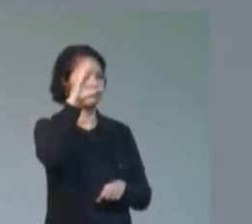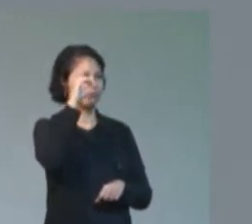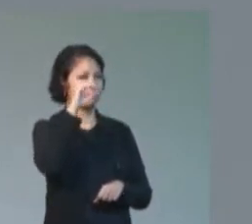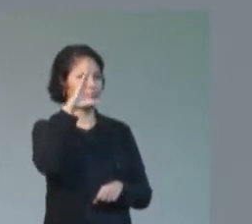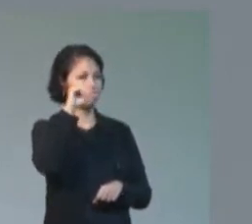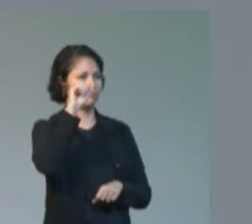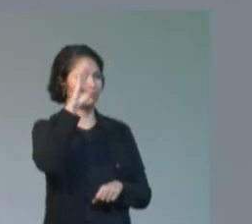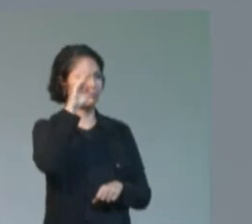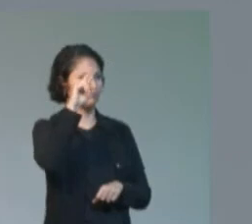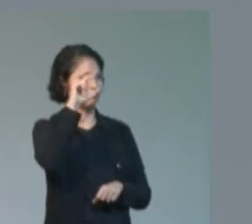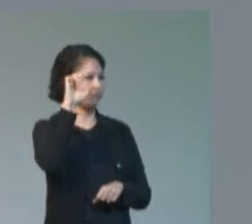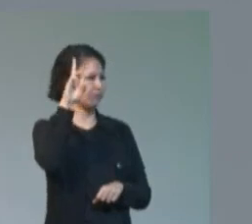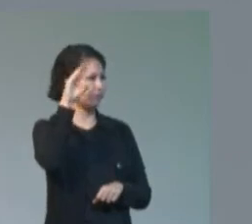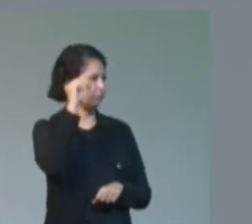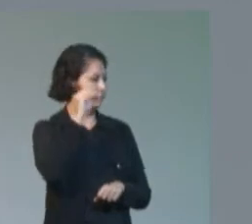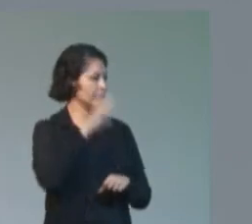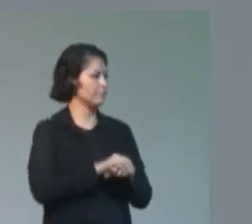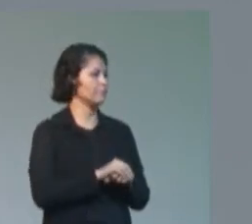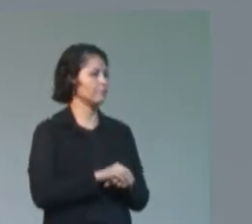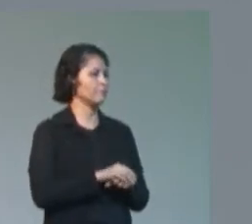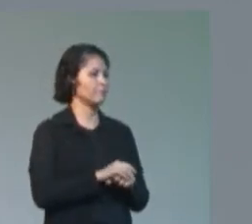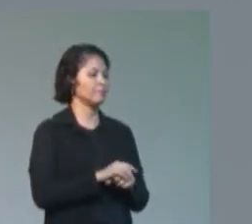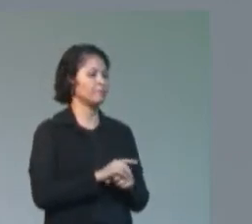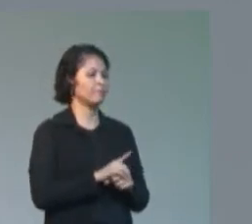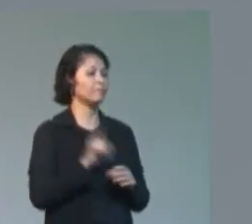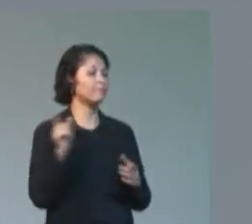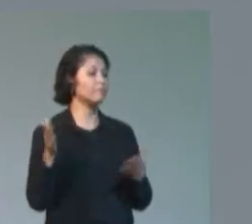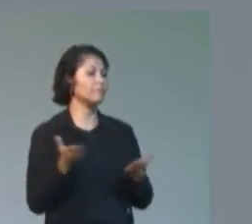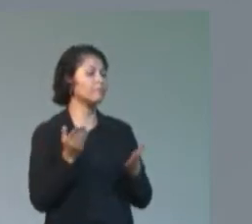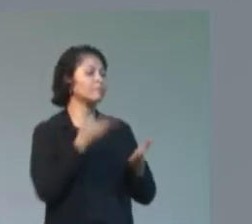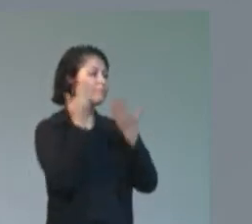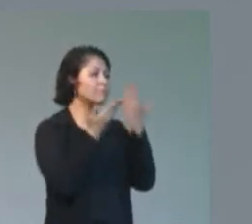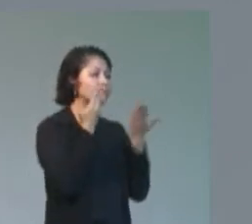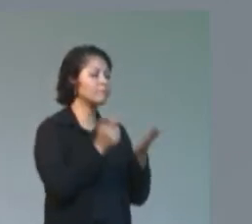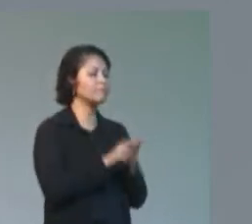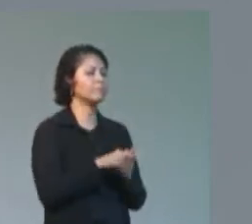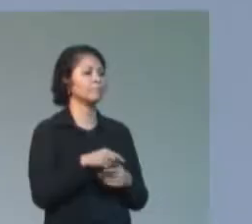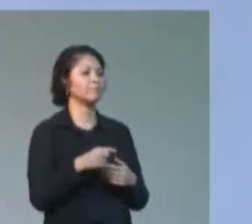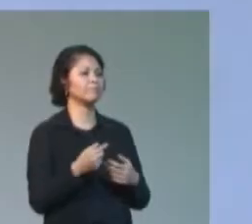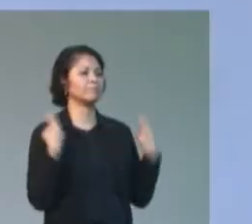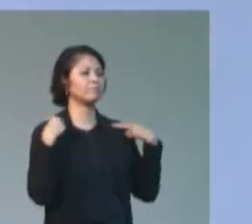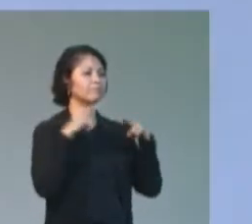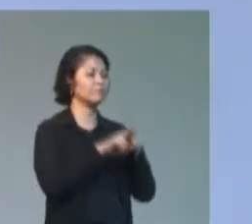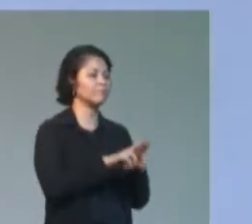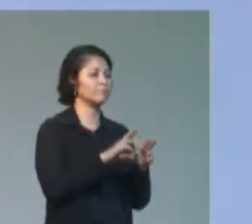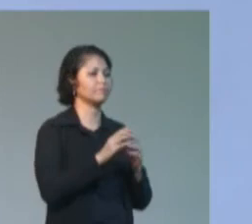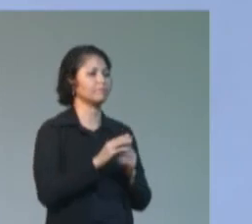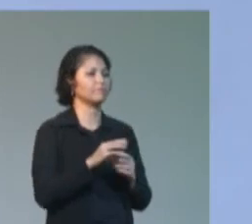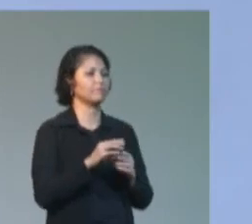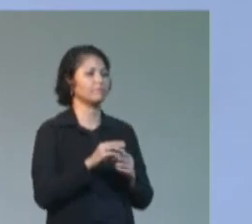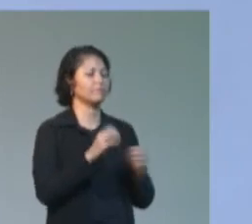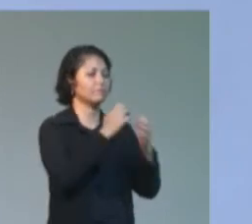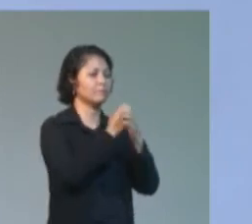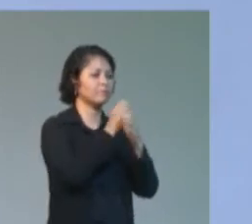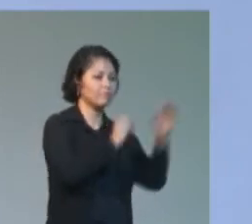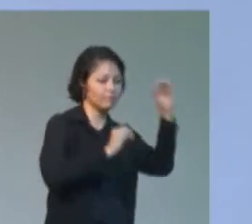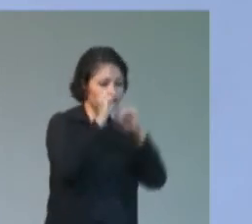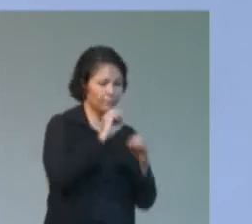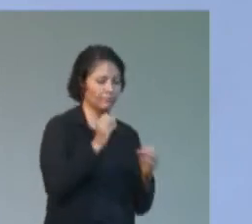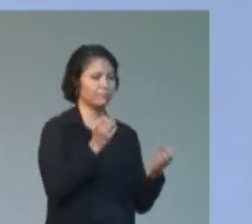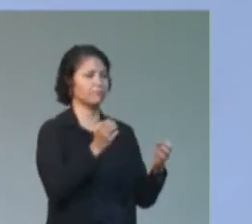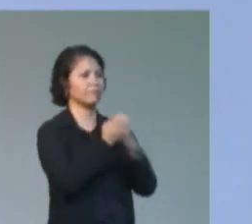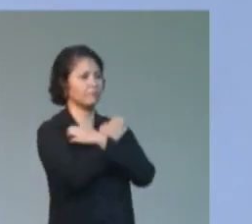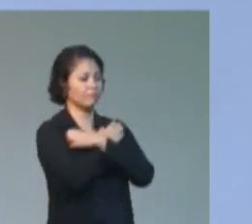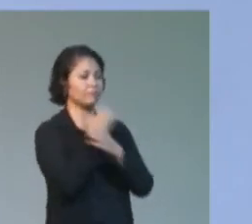voy a leer la síntesis curricular del doctor él es catedrático de didáctica y organización escolar de la universidad de